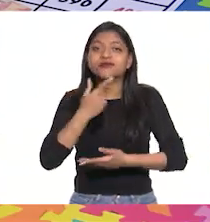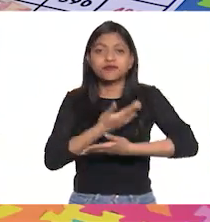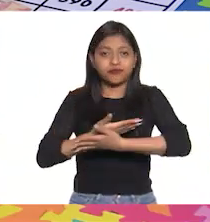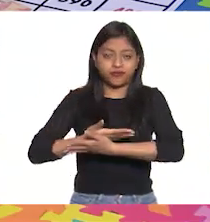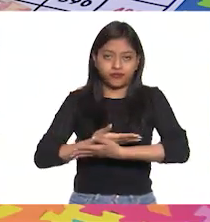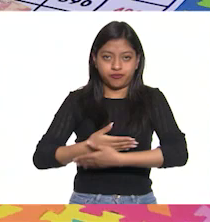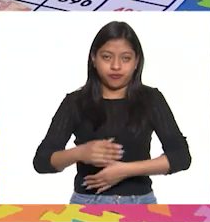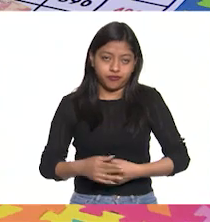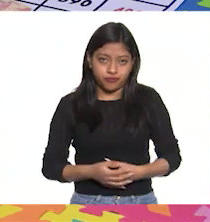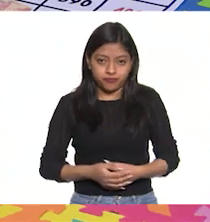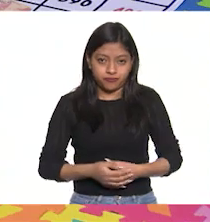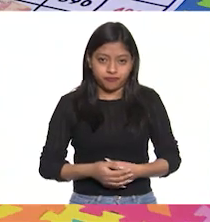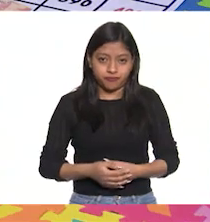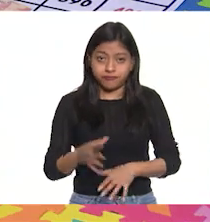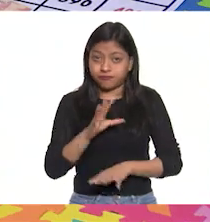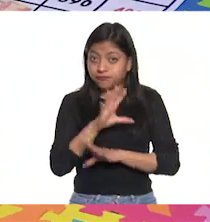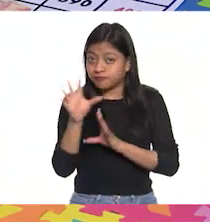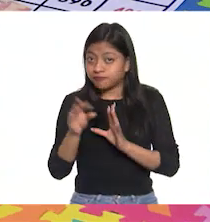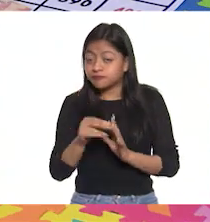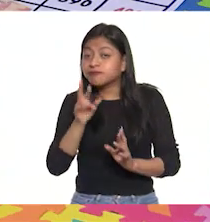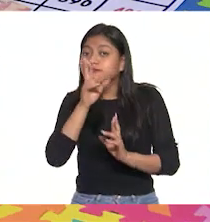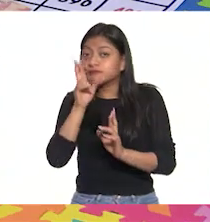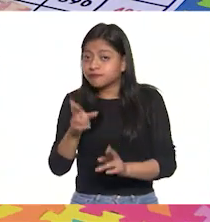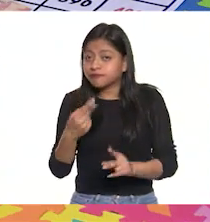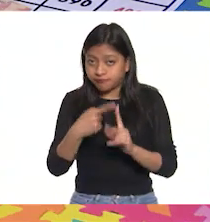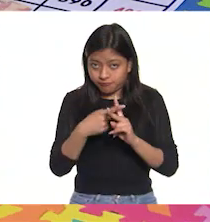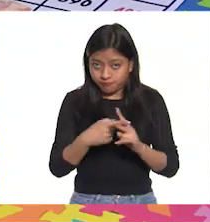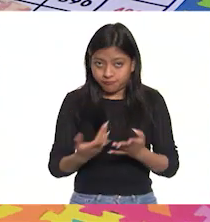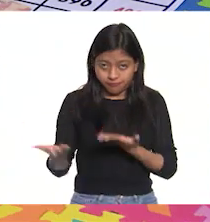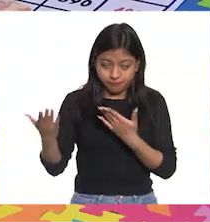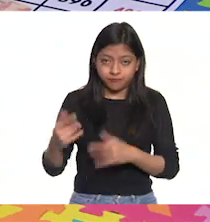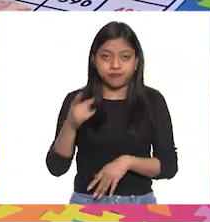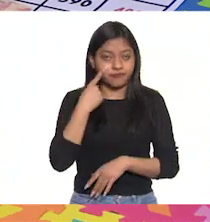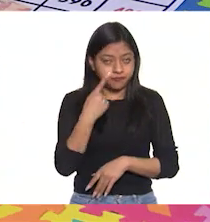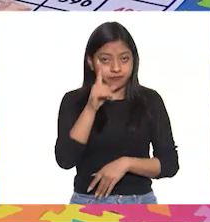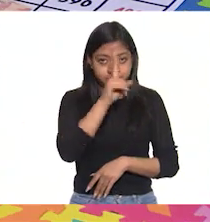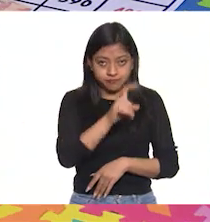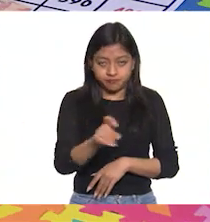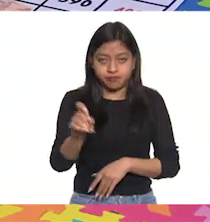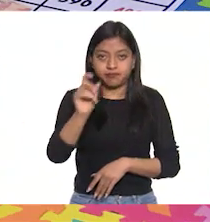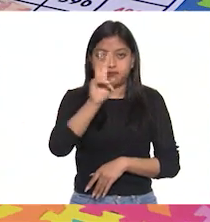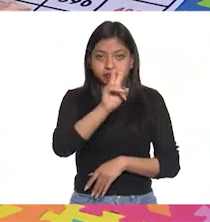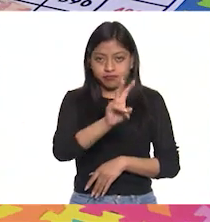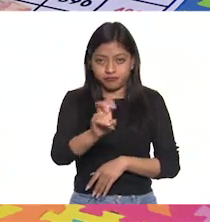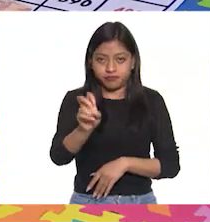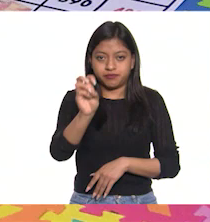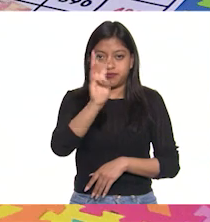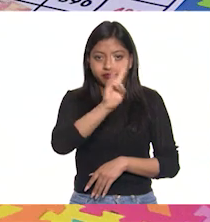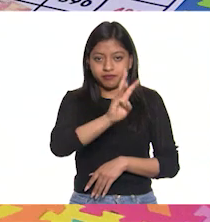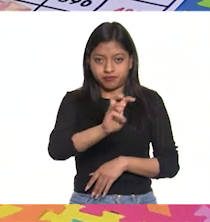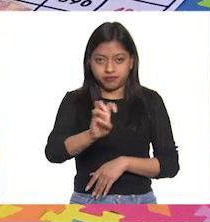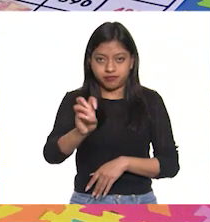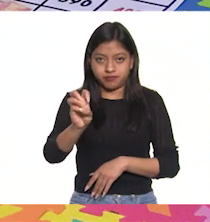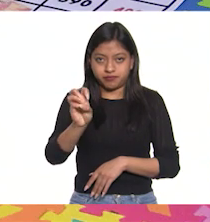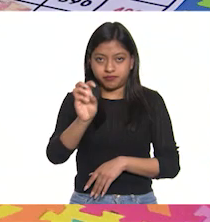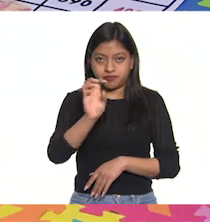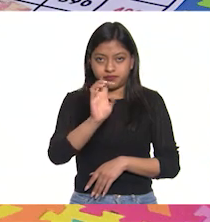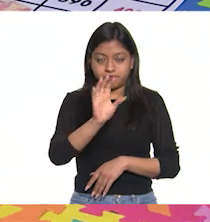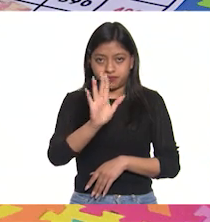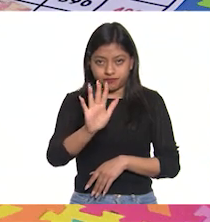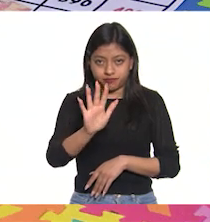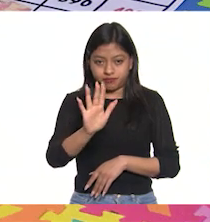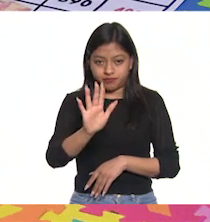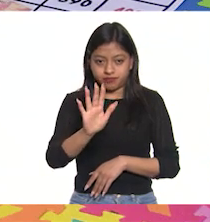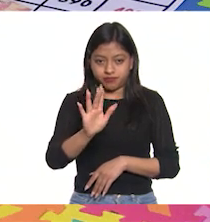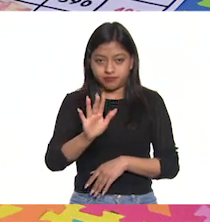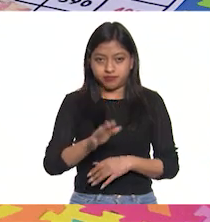¿Y en total cuánto sería? ¿Le puedes contar? En total serían 100, 200, 300,